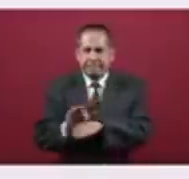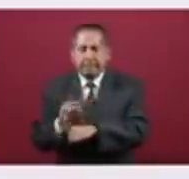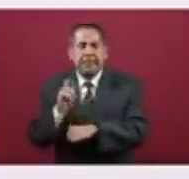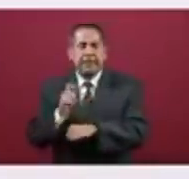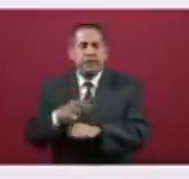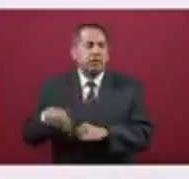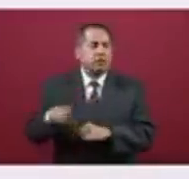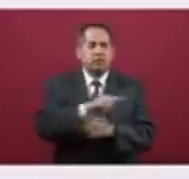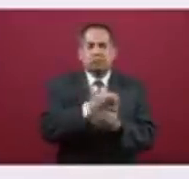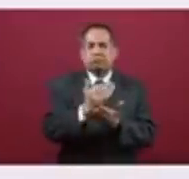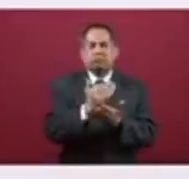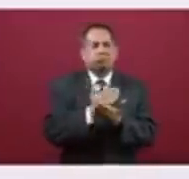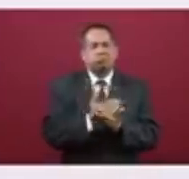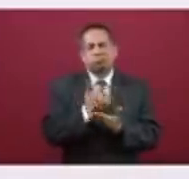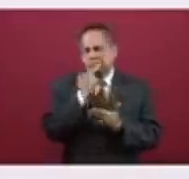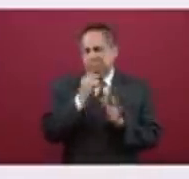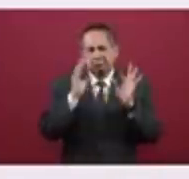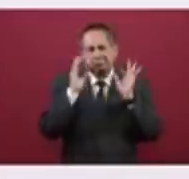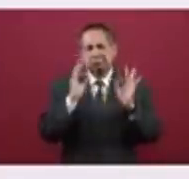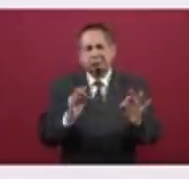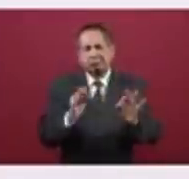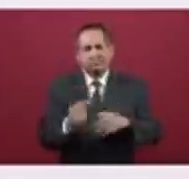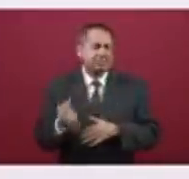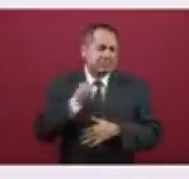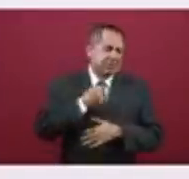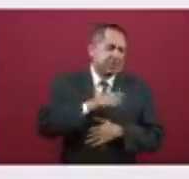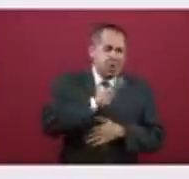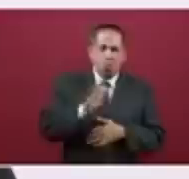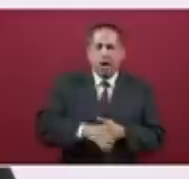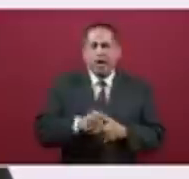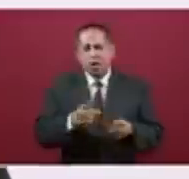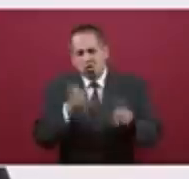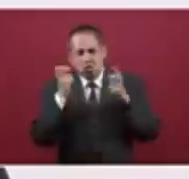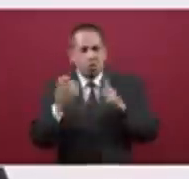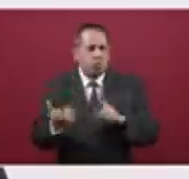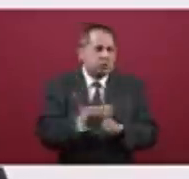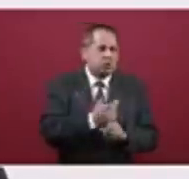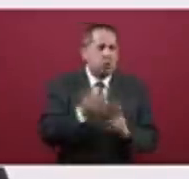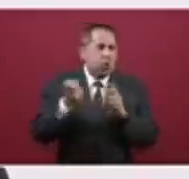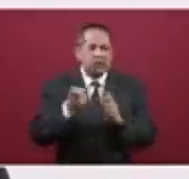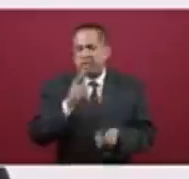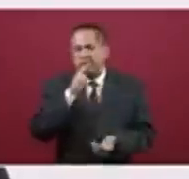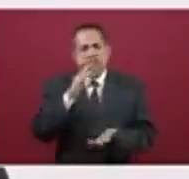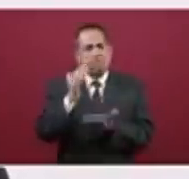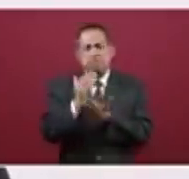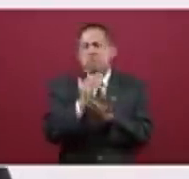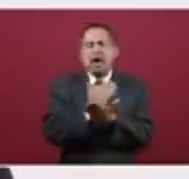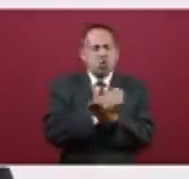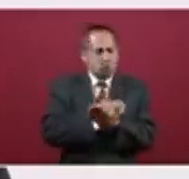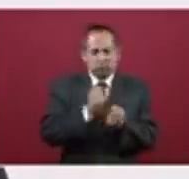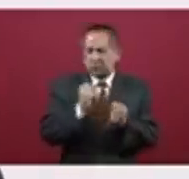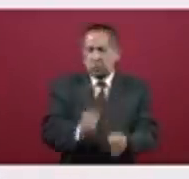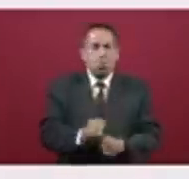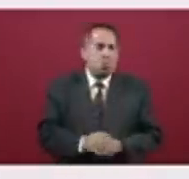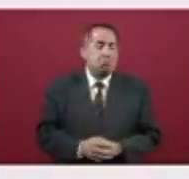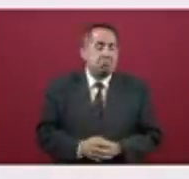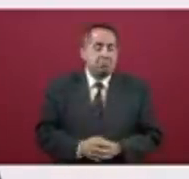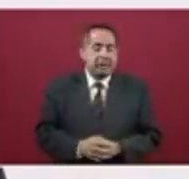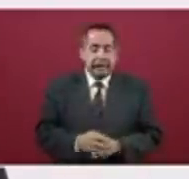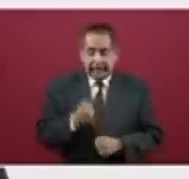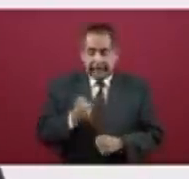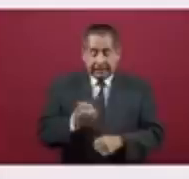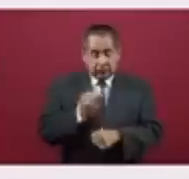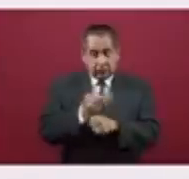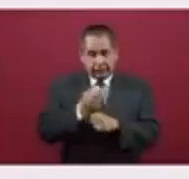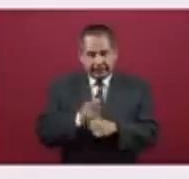sustancialmente el número de homicidios robos secuestros y otros delitos aquí es el momento